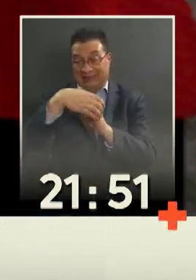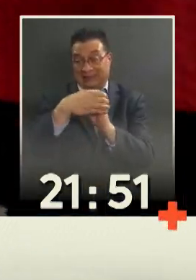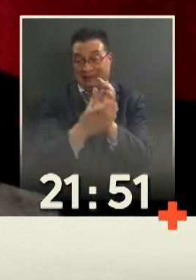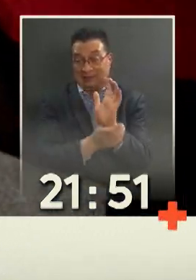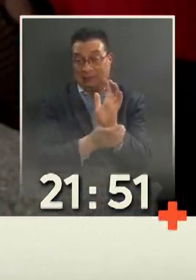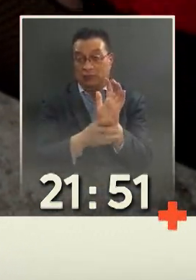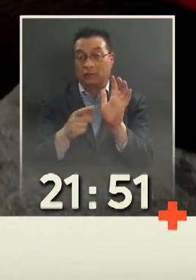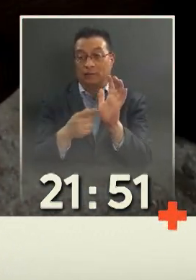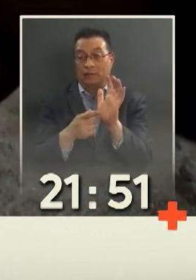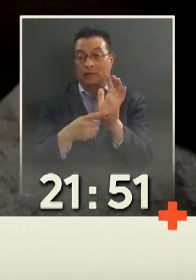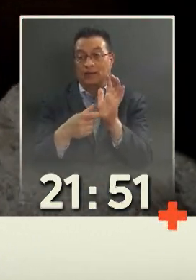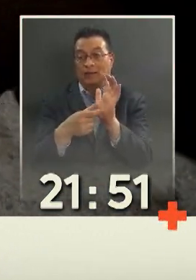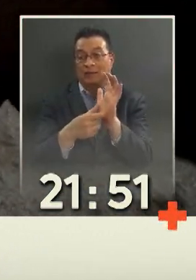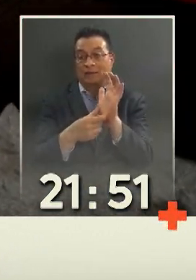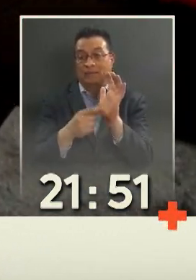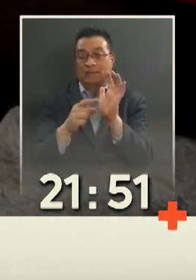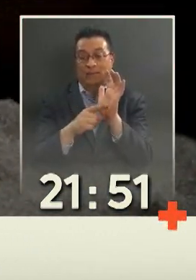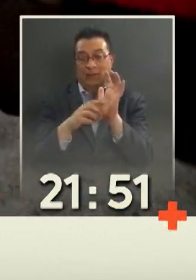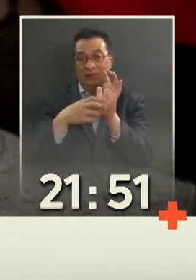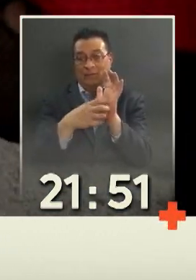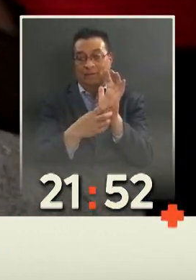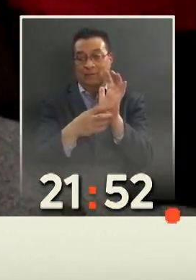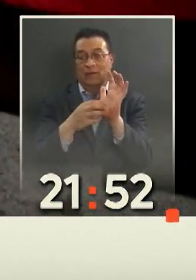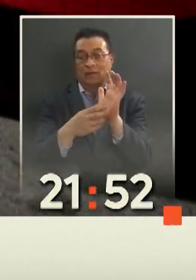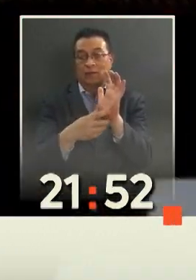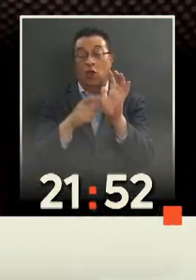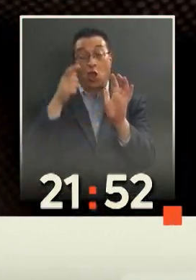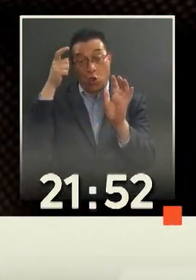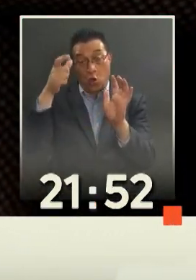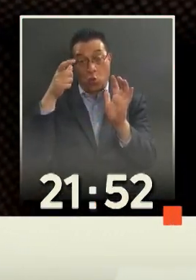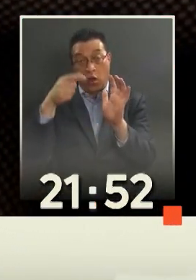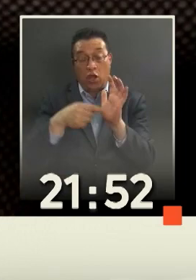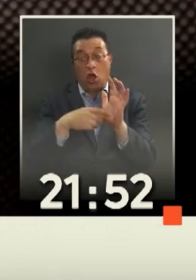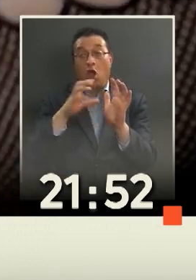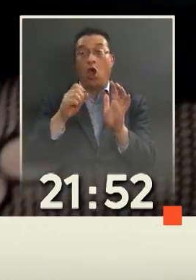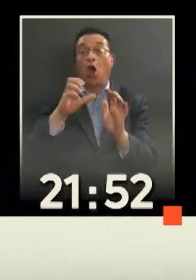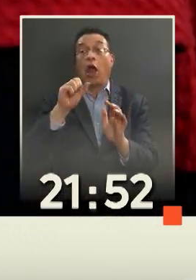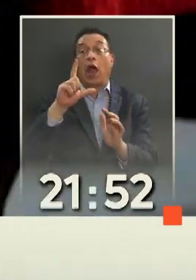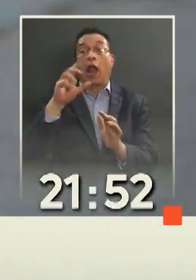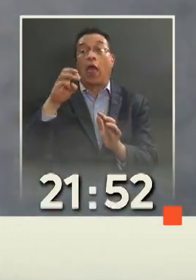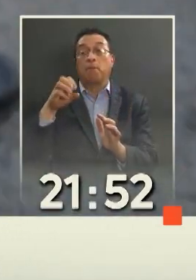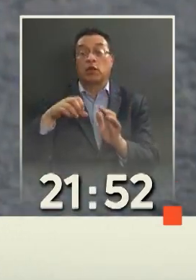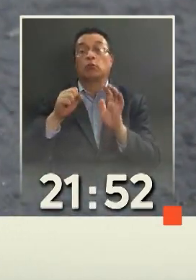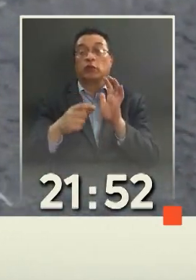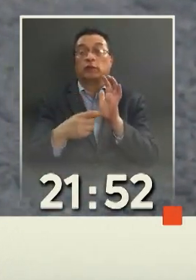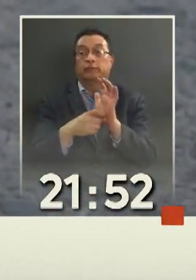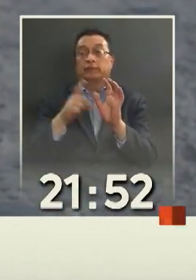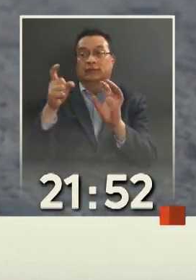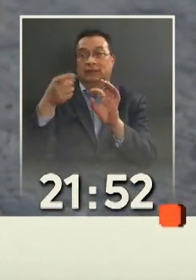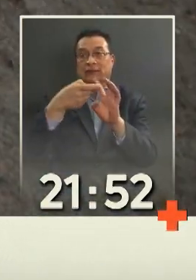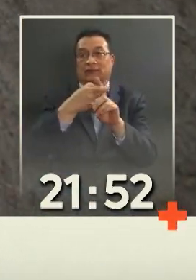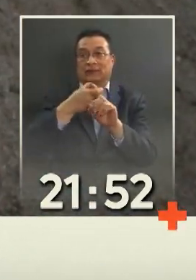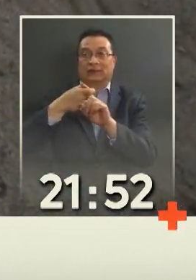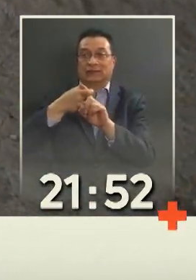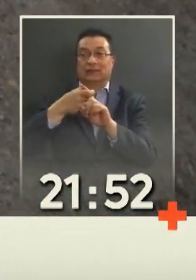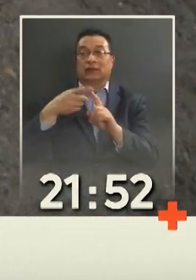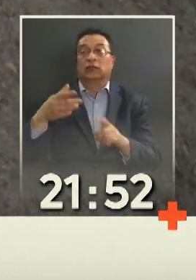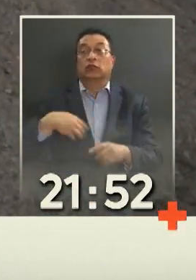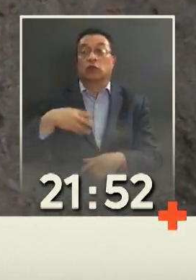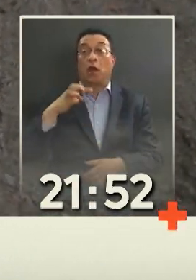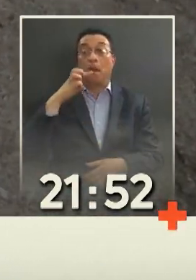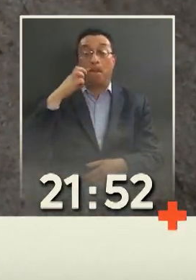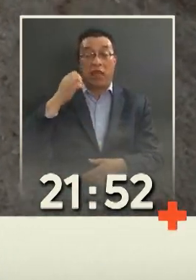tenga este sistema, que puede ser de cuero o de alambre, donde puede entrar este gancho. Permite que cuando yo mueva el